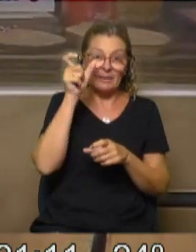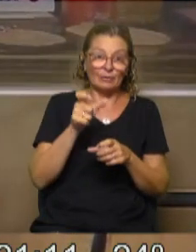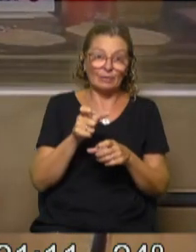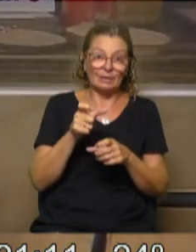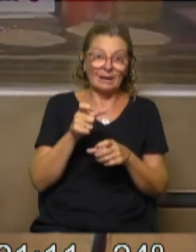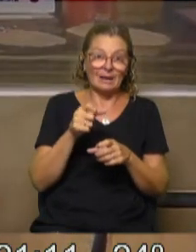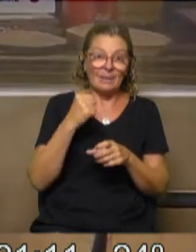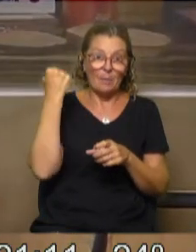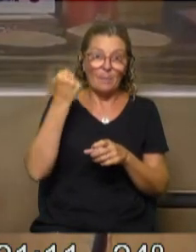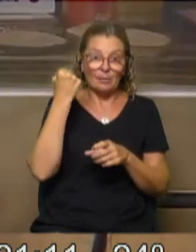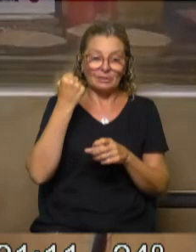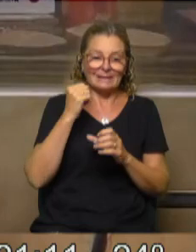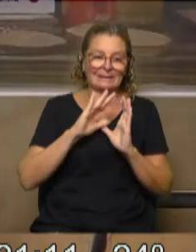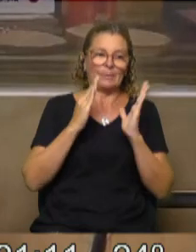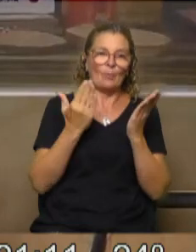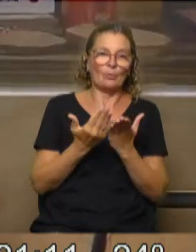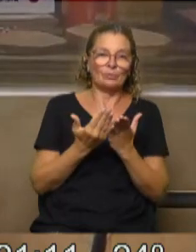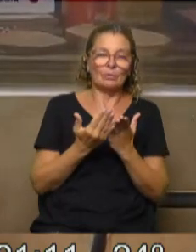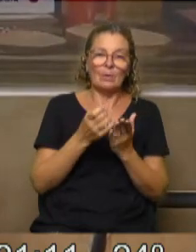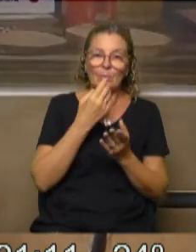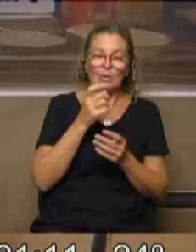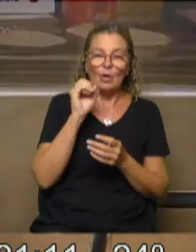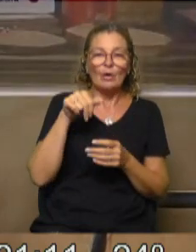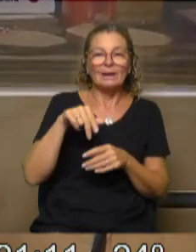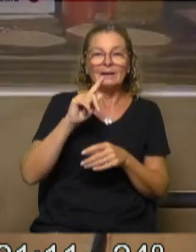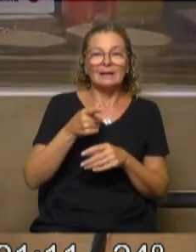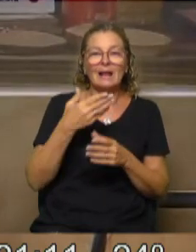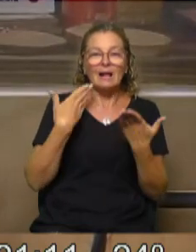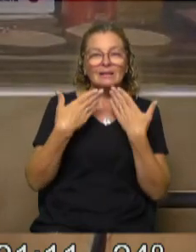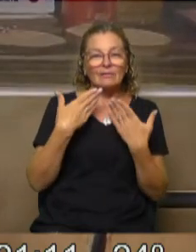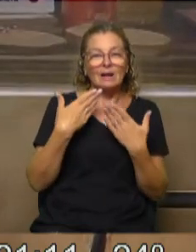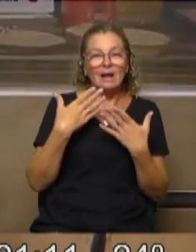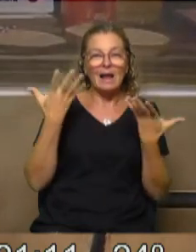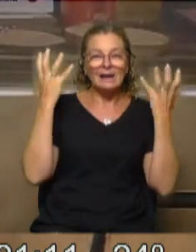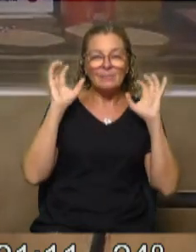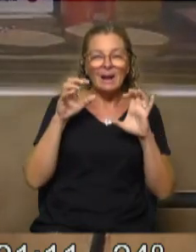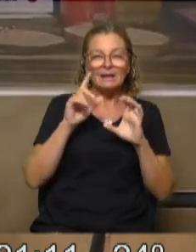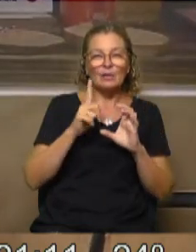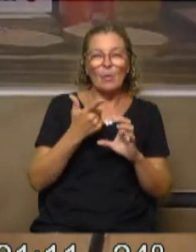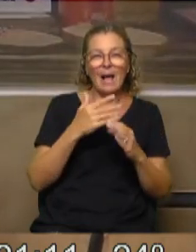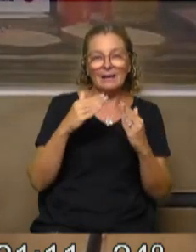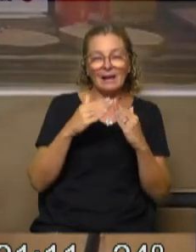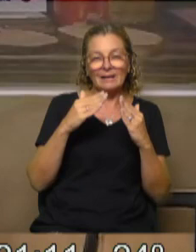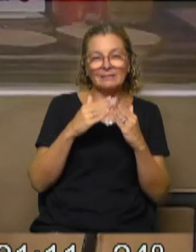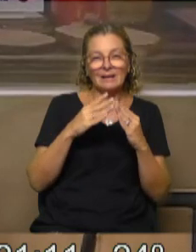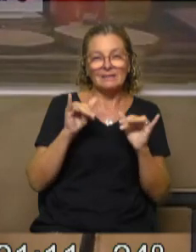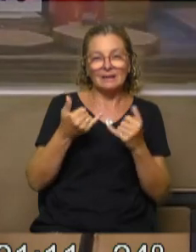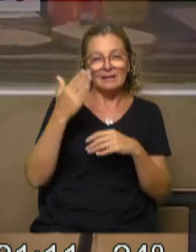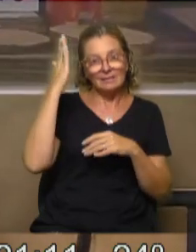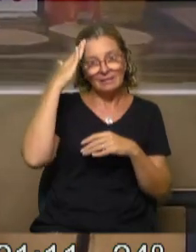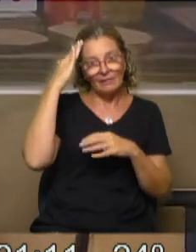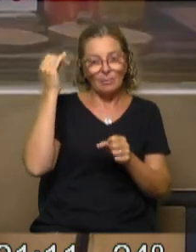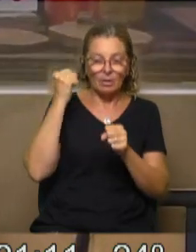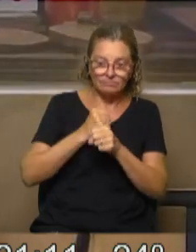rescatar en el mundo. Y bueno, la ONG a la que me refiero es Animales Sin Hogar, que ya sabemos que hace años que